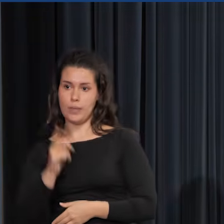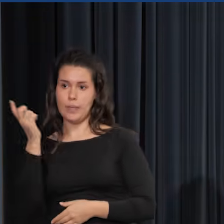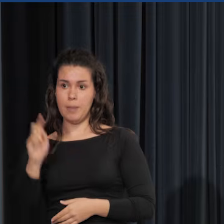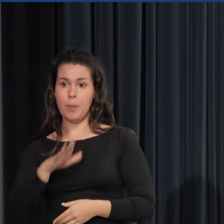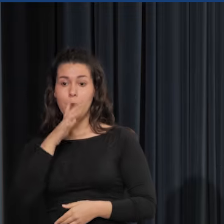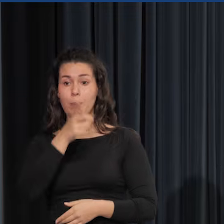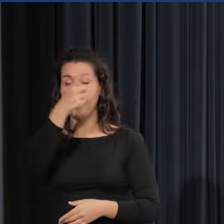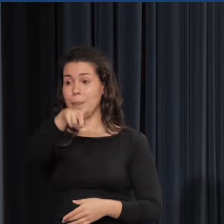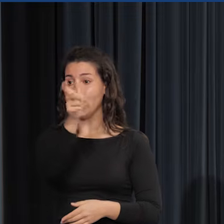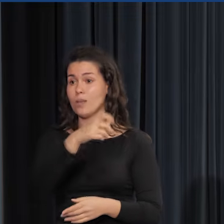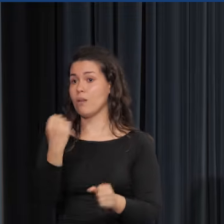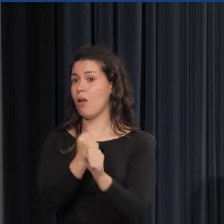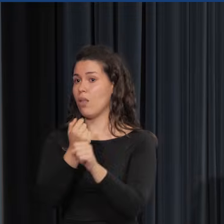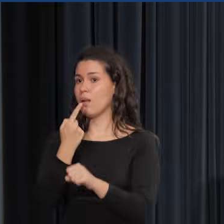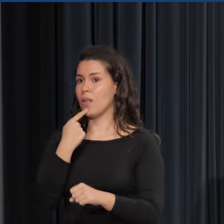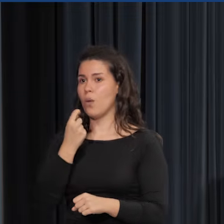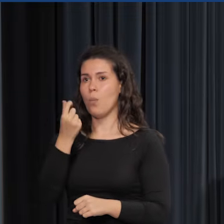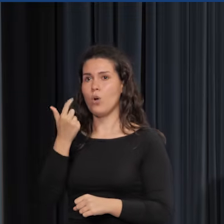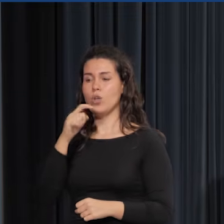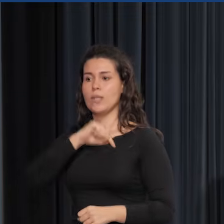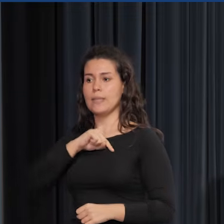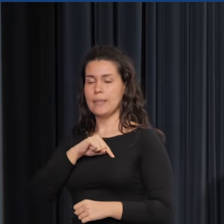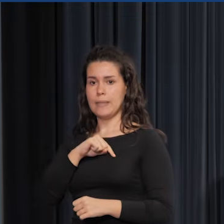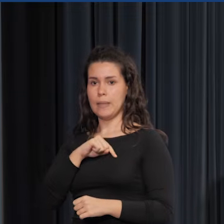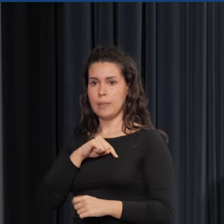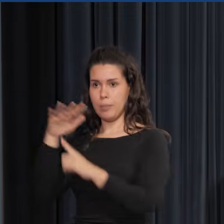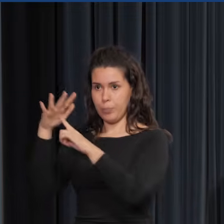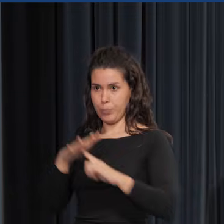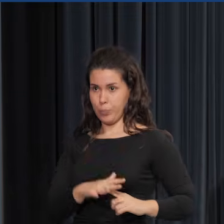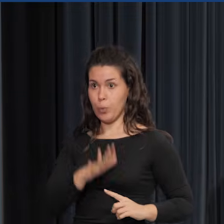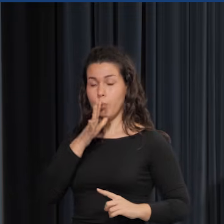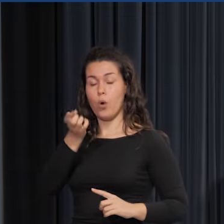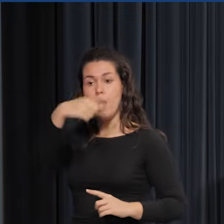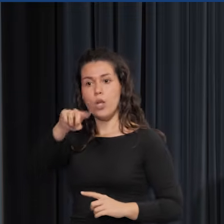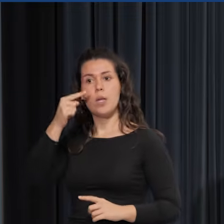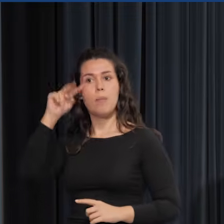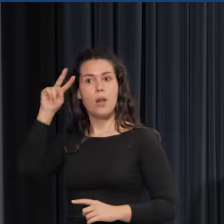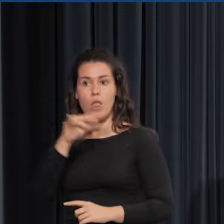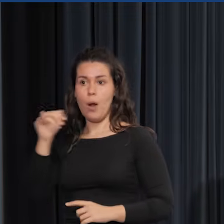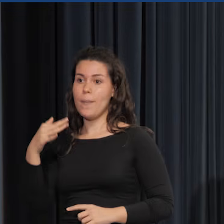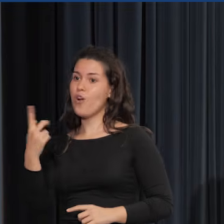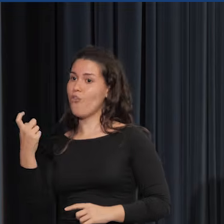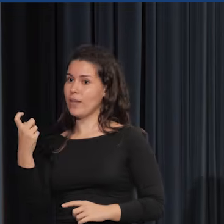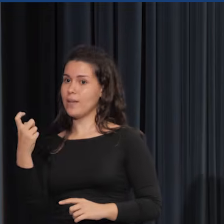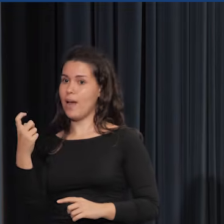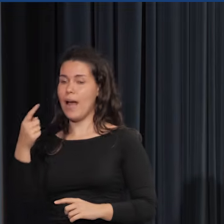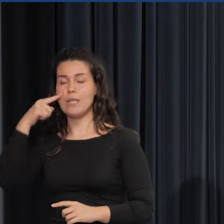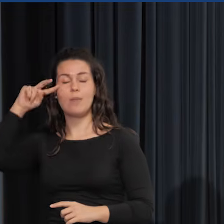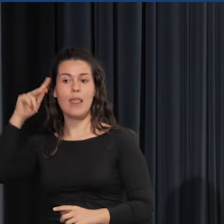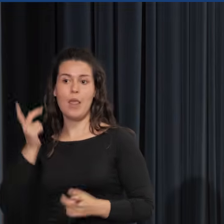hacen caso porque tienen la experiencia a pie de obra, pero les falta la experiencia preventiva, que es la que aportan